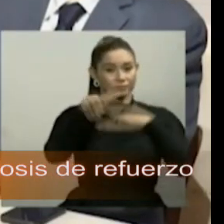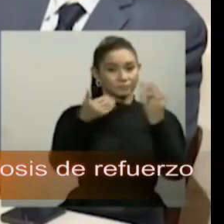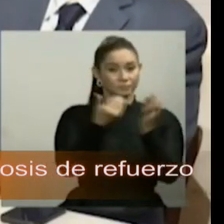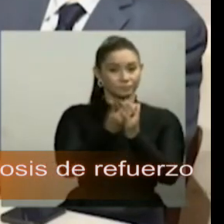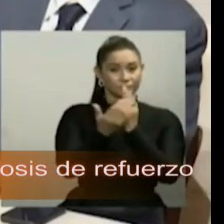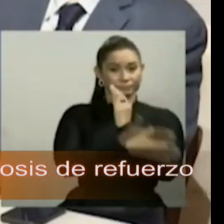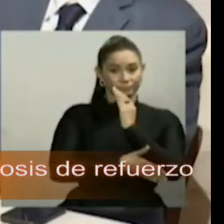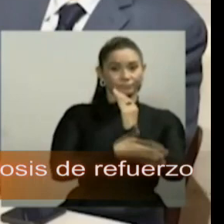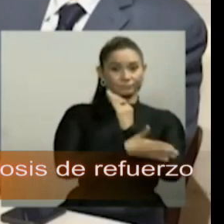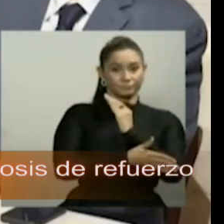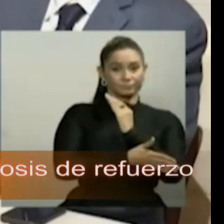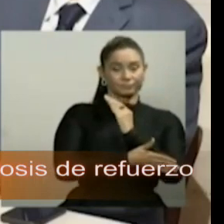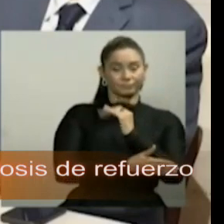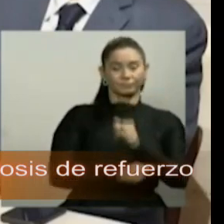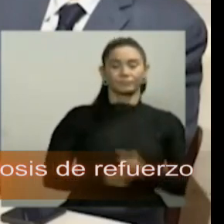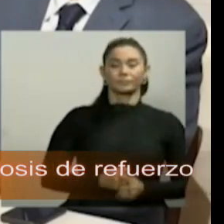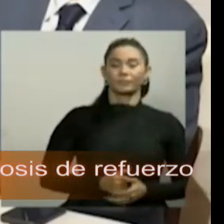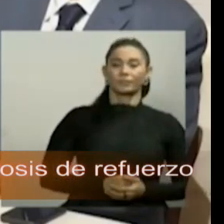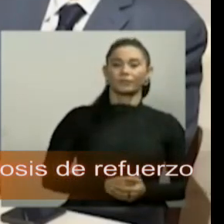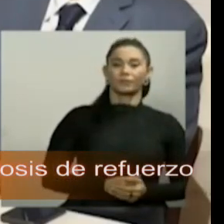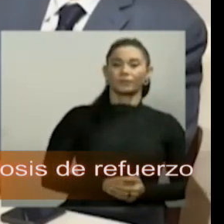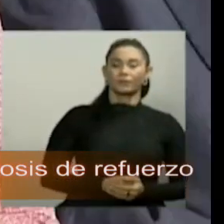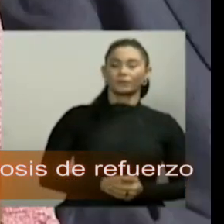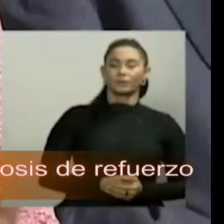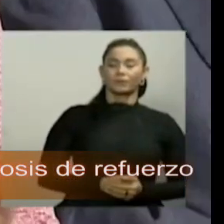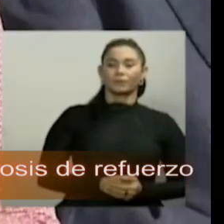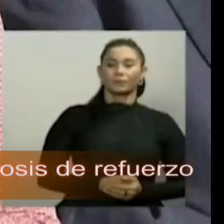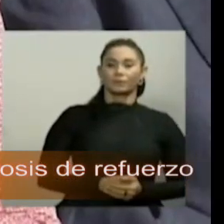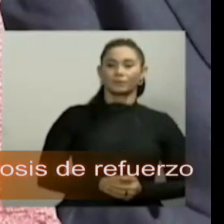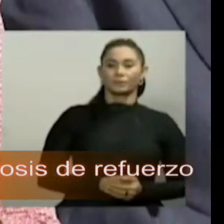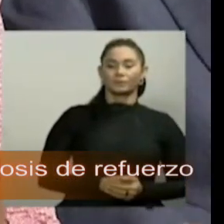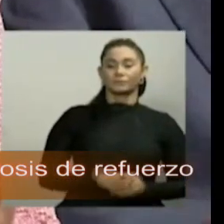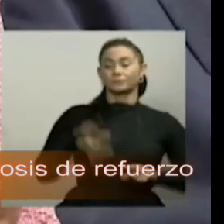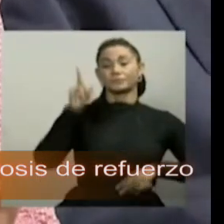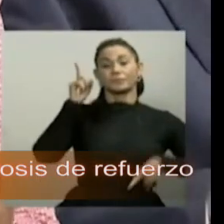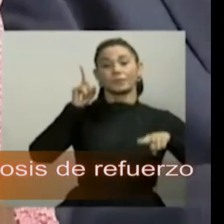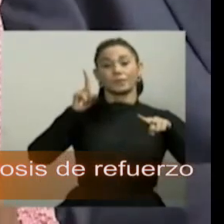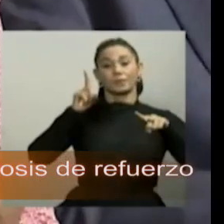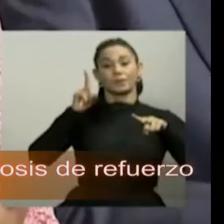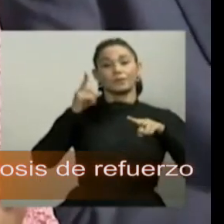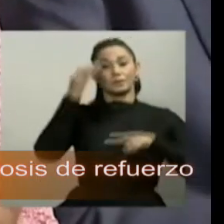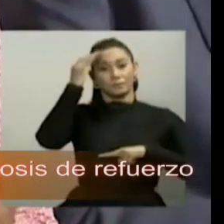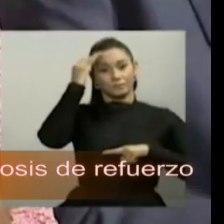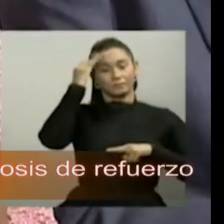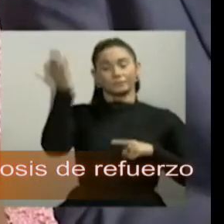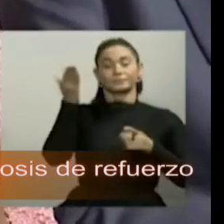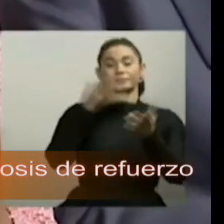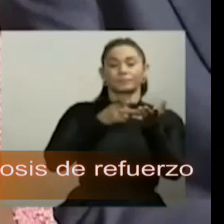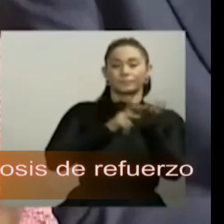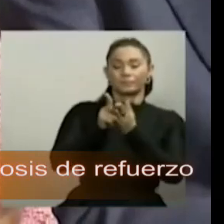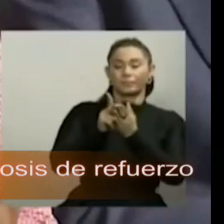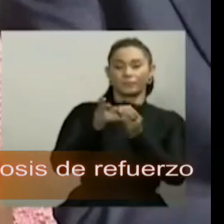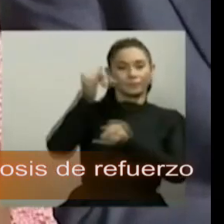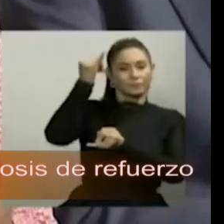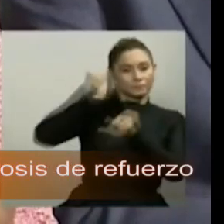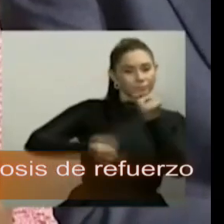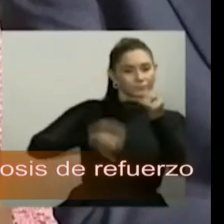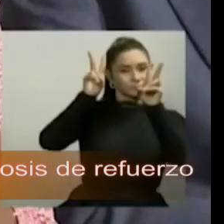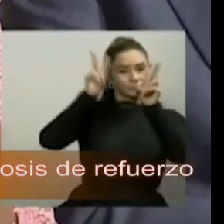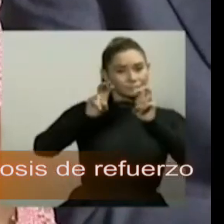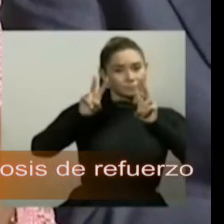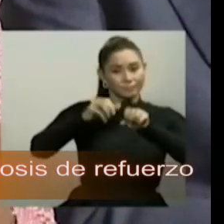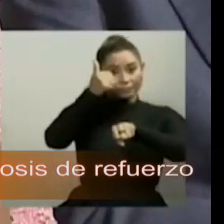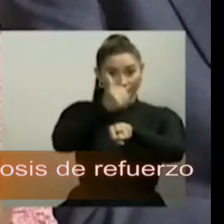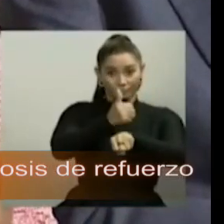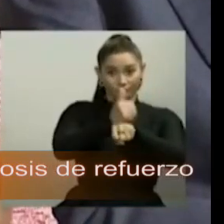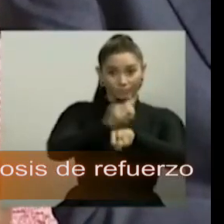país. Si bien es cierto que aún no se han complementado los estudios necesarios como para sustentar